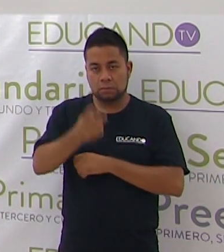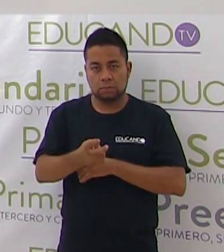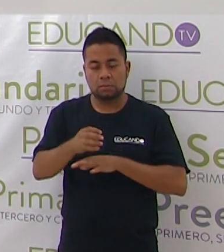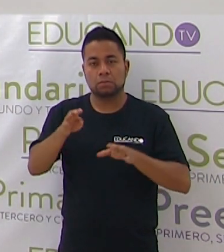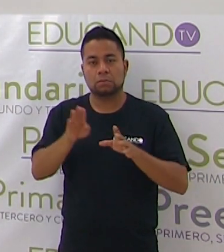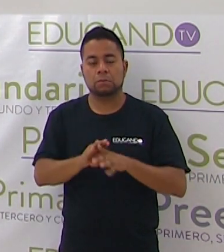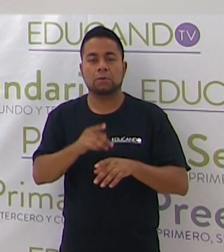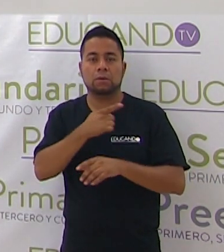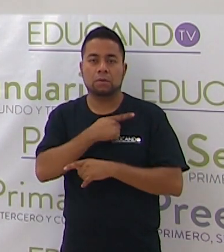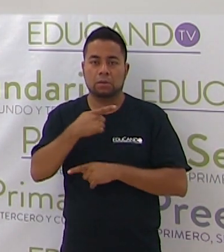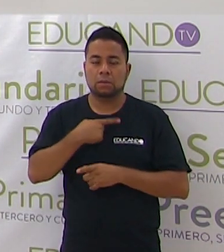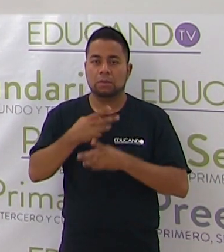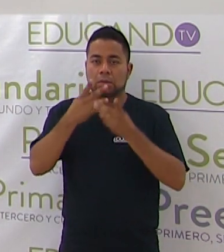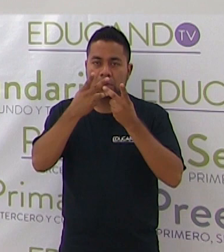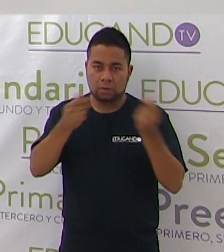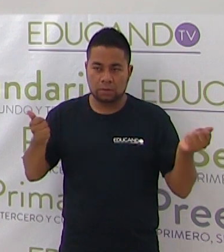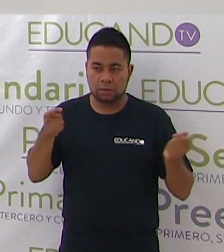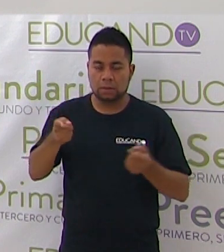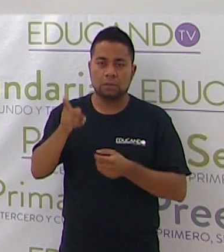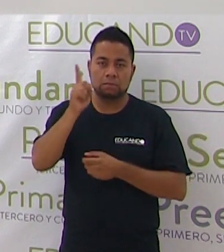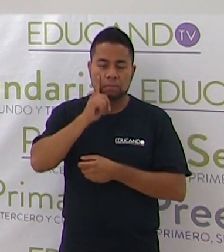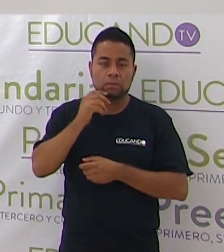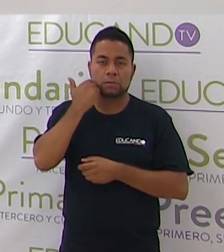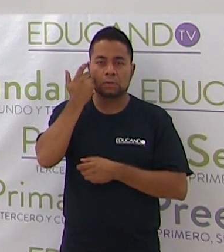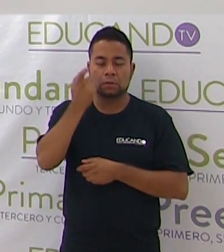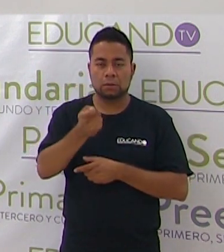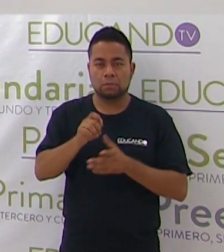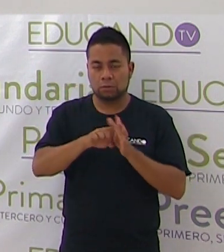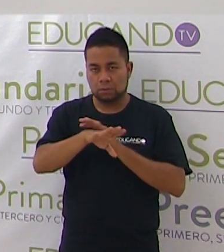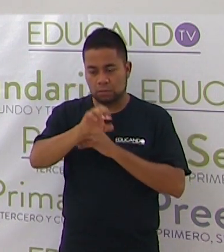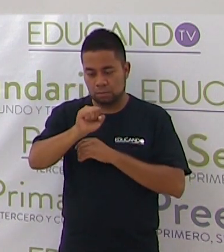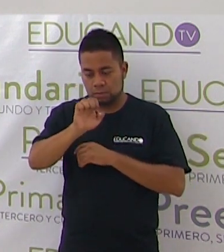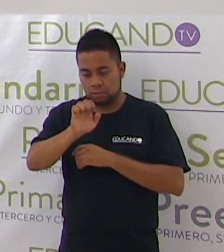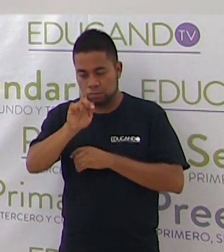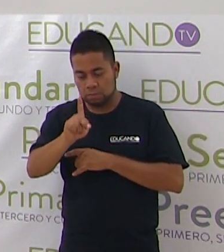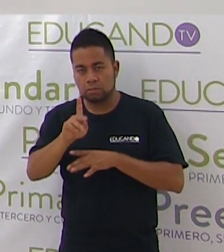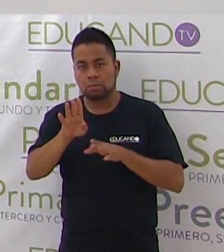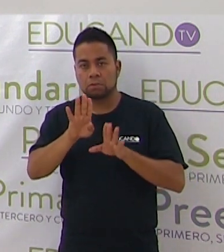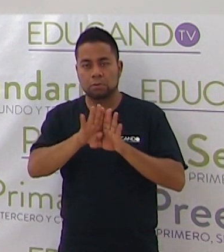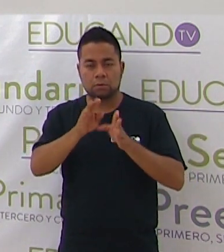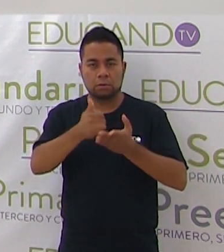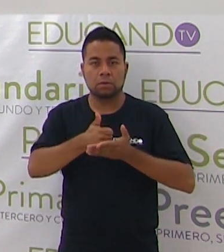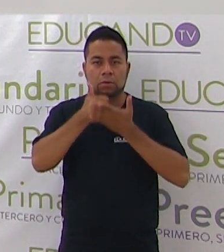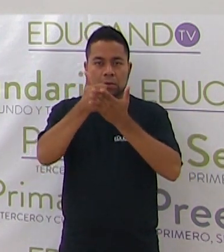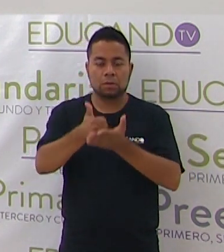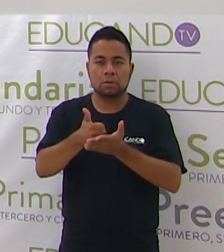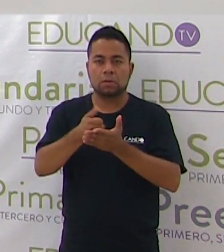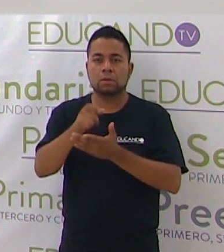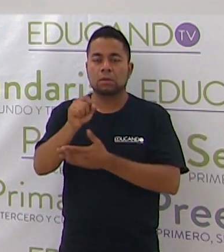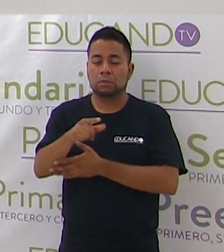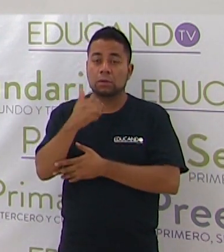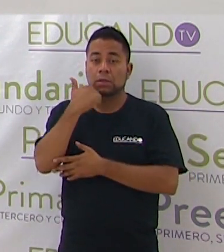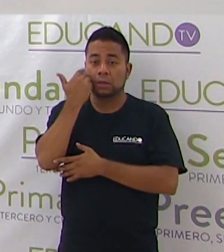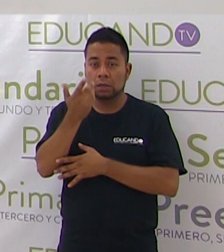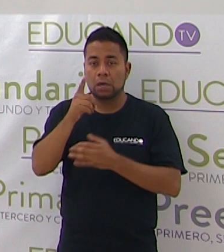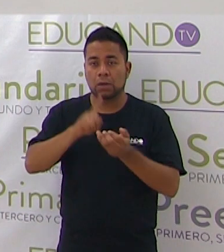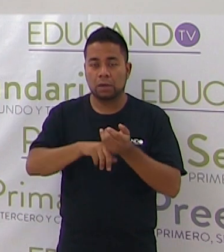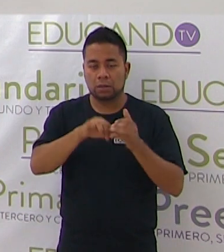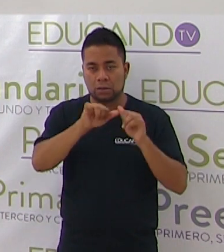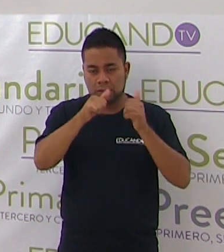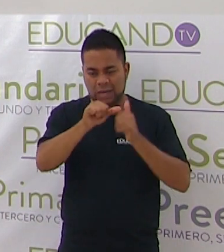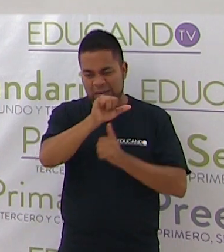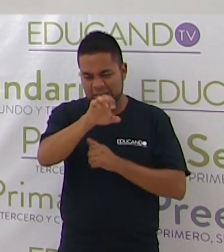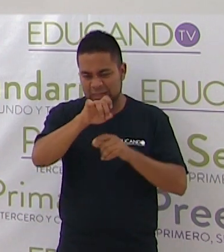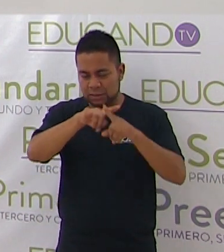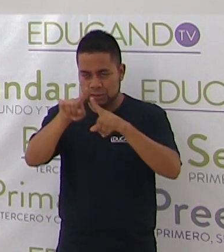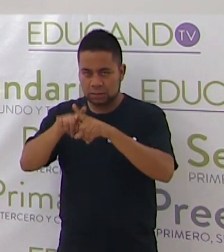se resuelva. Ella quiere que la SEP intervenga. Ella quiere que las asociaciones